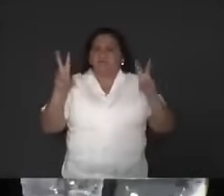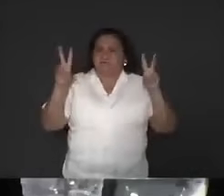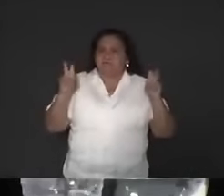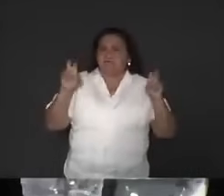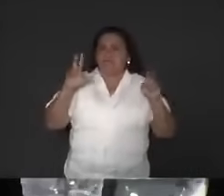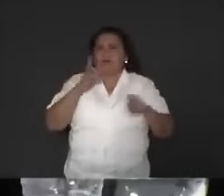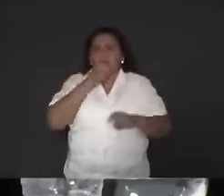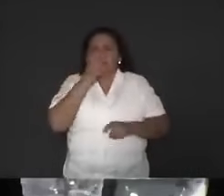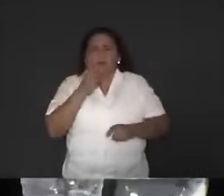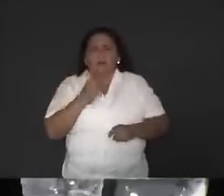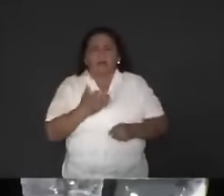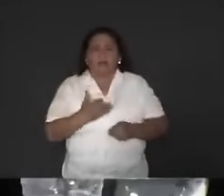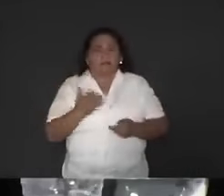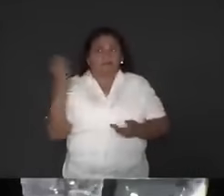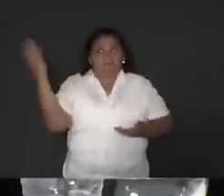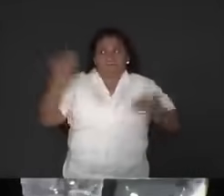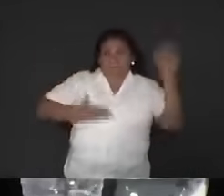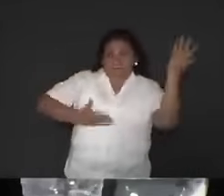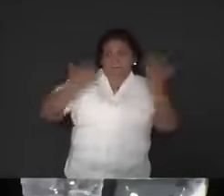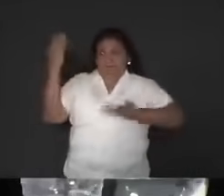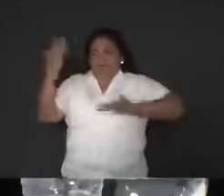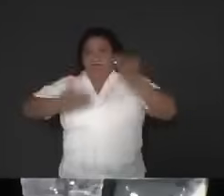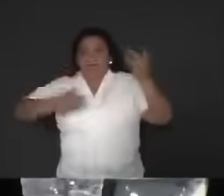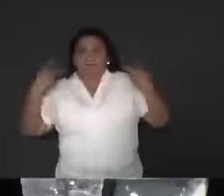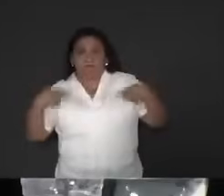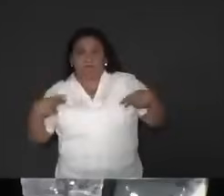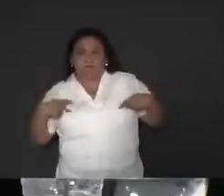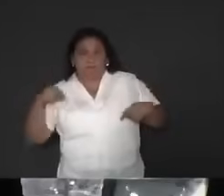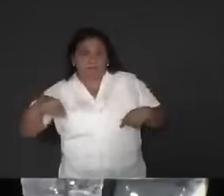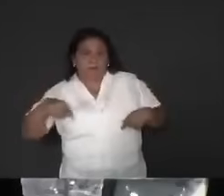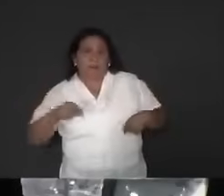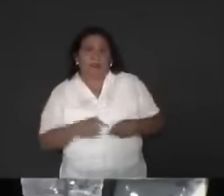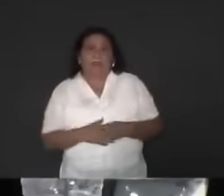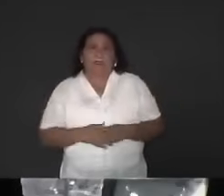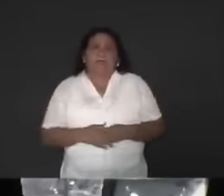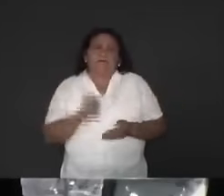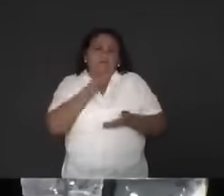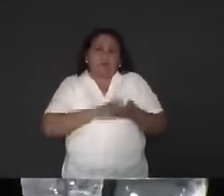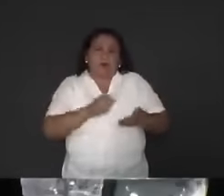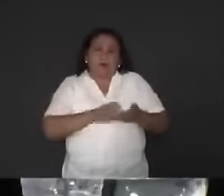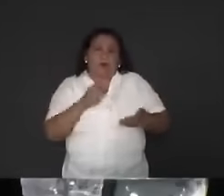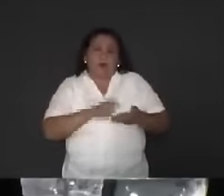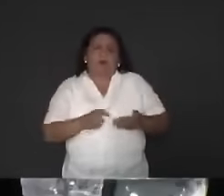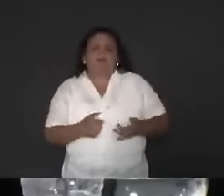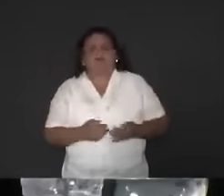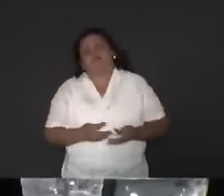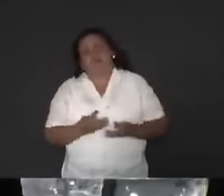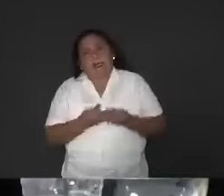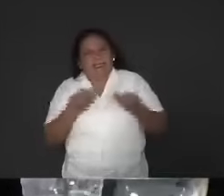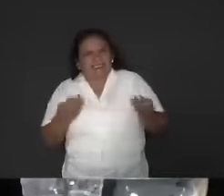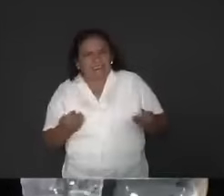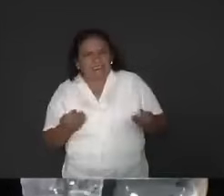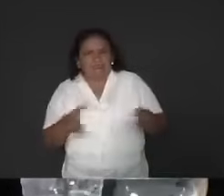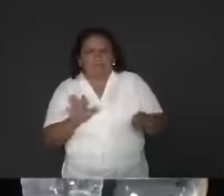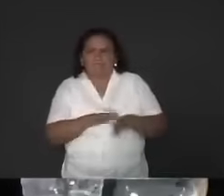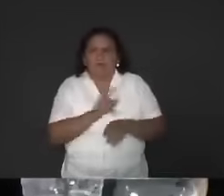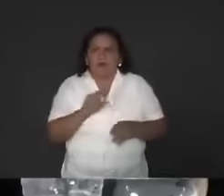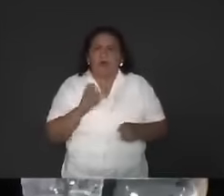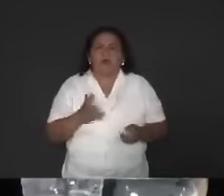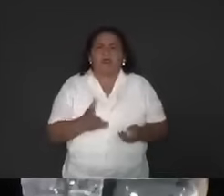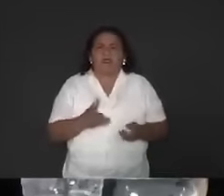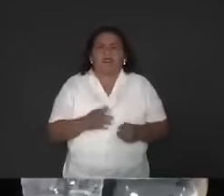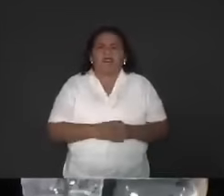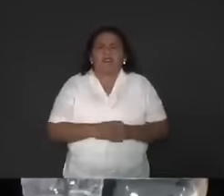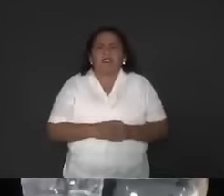porque está llegando muchísima gente comprar terrenos a Yucatán, pero ¿por qué se está matando